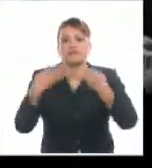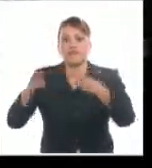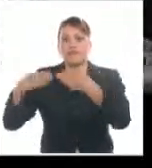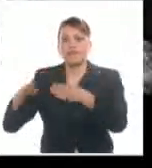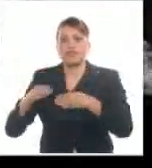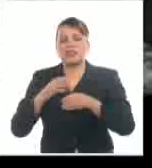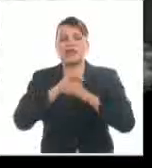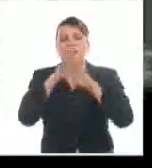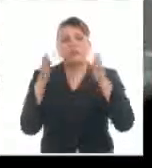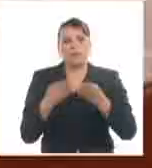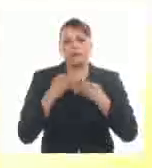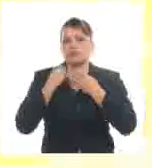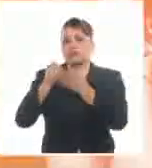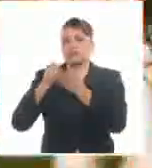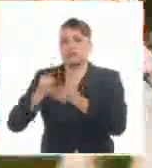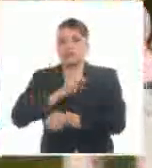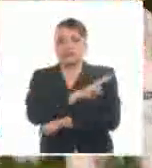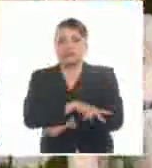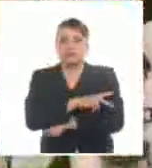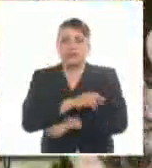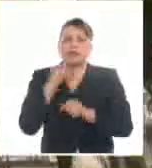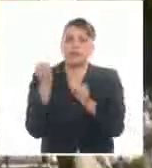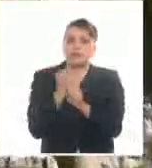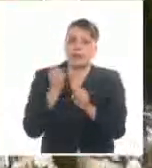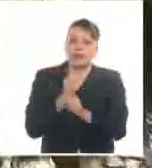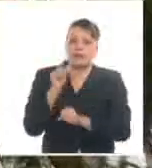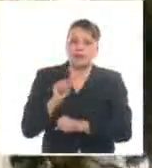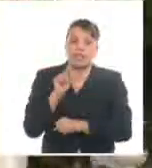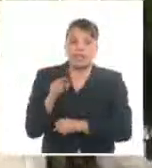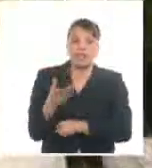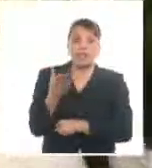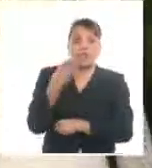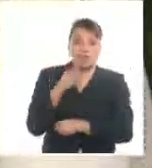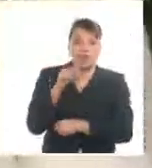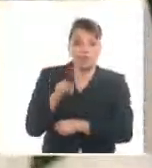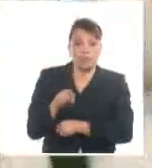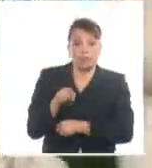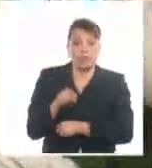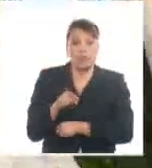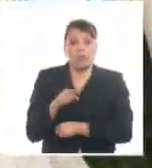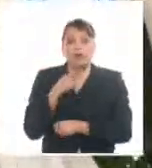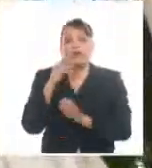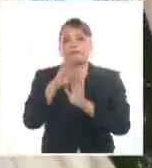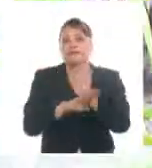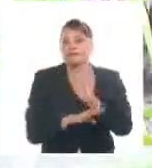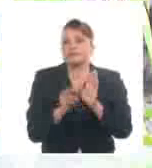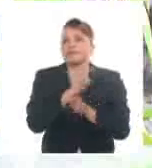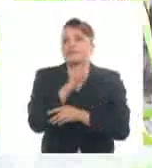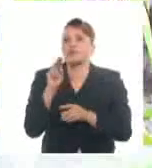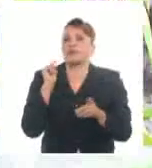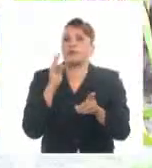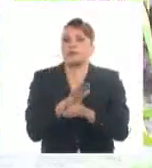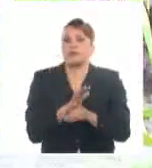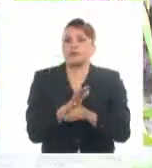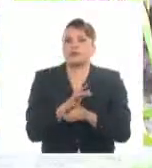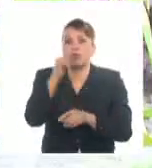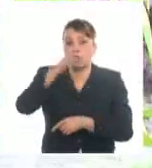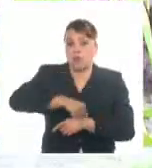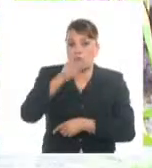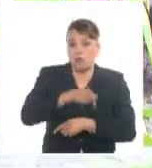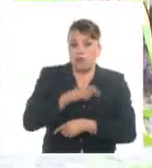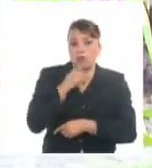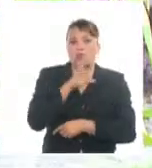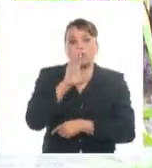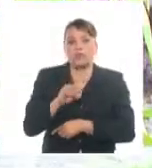todos, trabajadora. ¿Qué es eso? Lo dijo él en el programa de la revolución que él inició. Hoy, ¿qué está diciendo